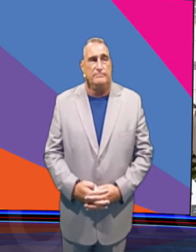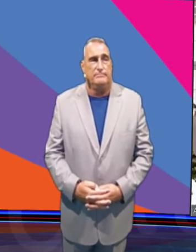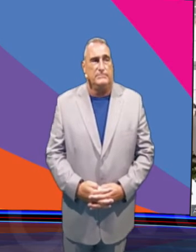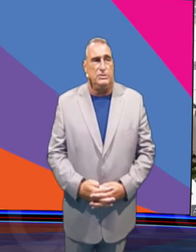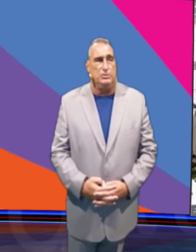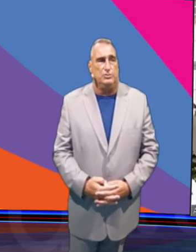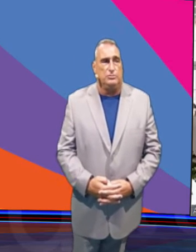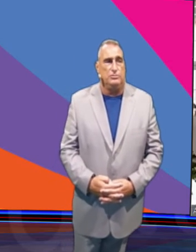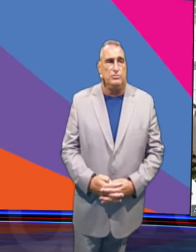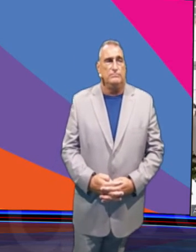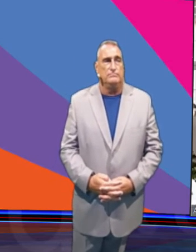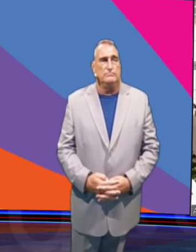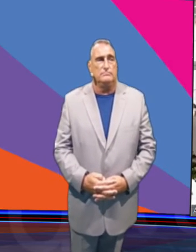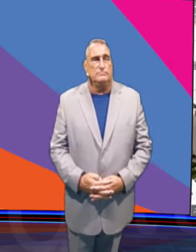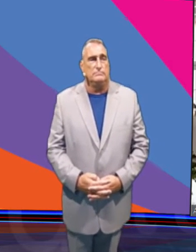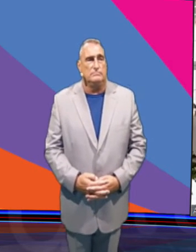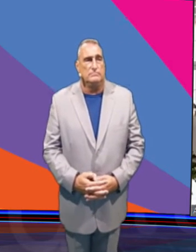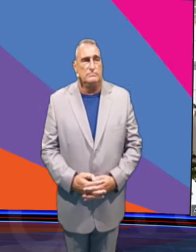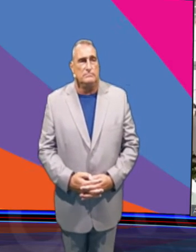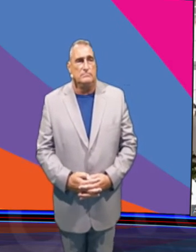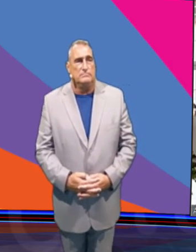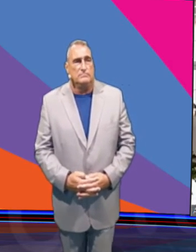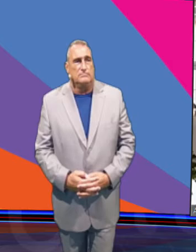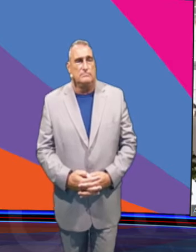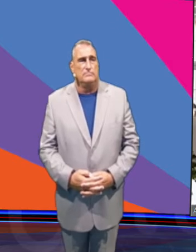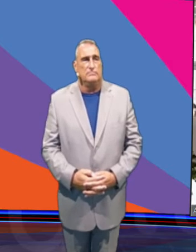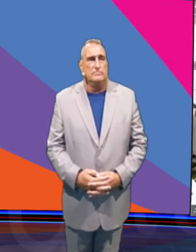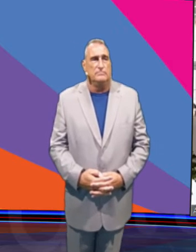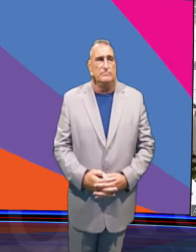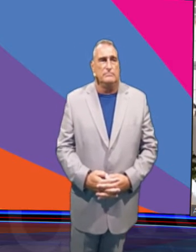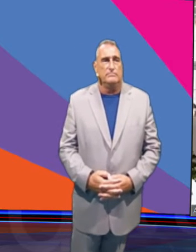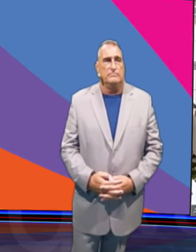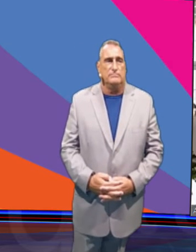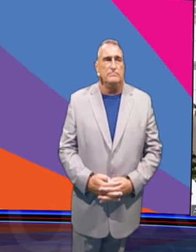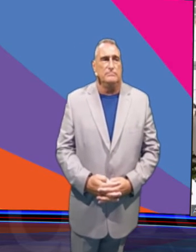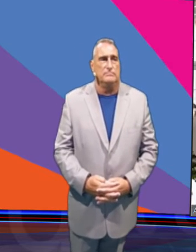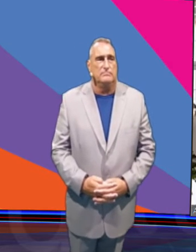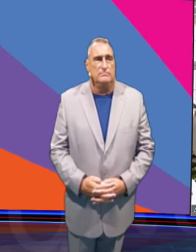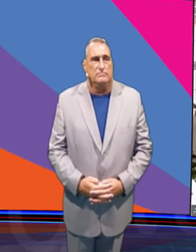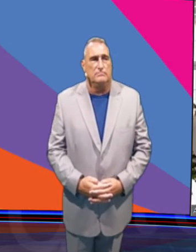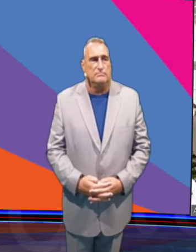$6.500. Sí. Dos camiones es prácticamente un auto de $12.000, un auto cero kilómetro.